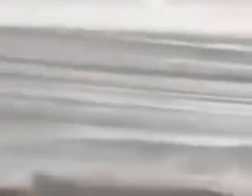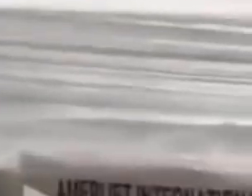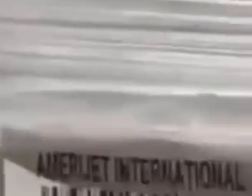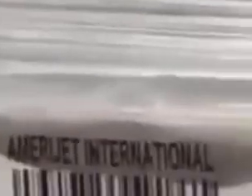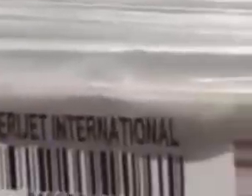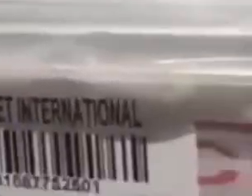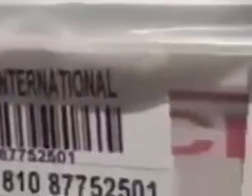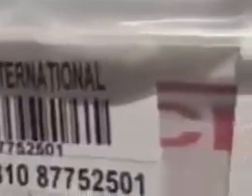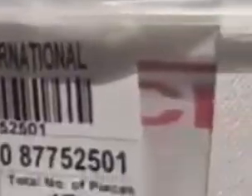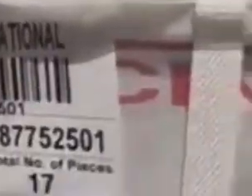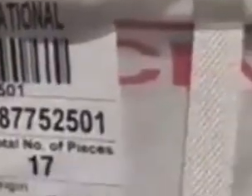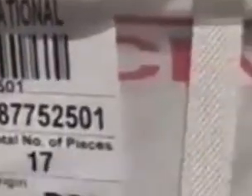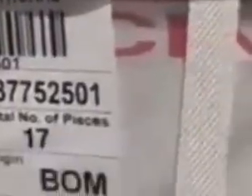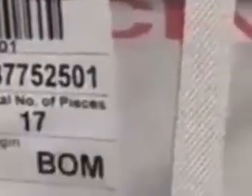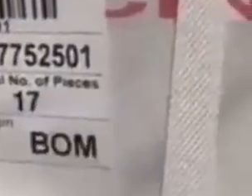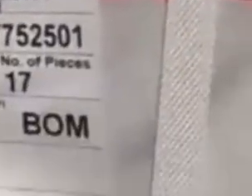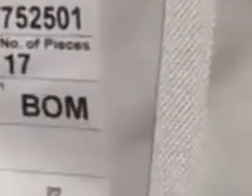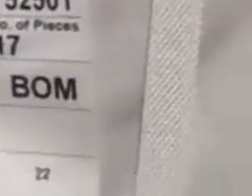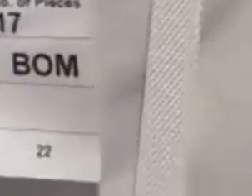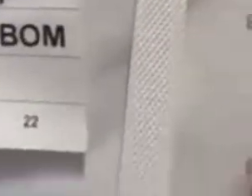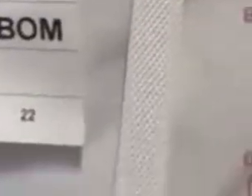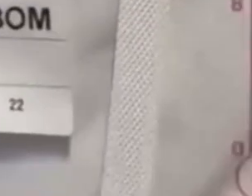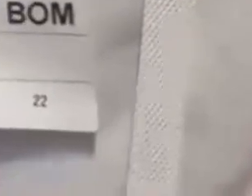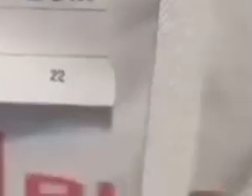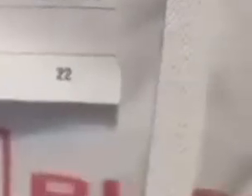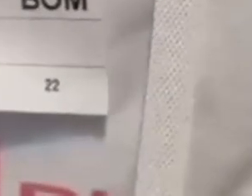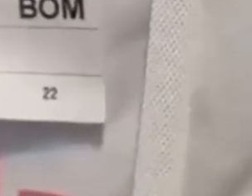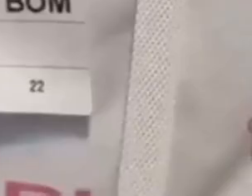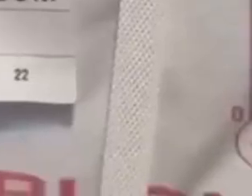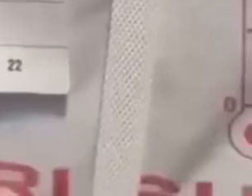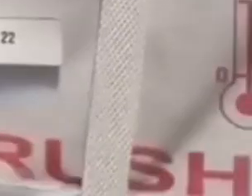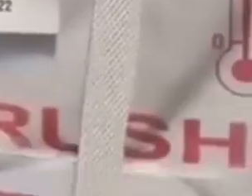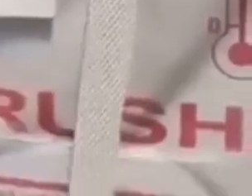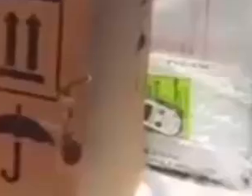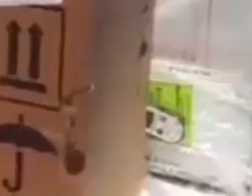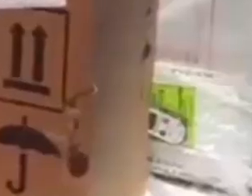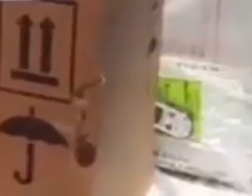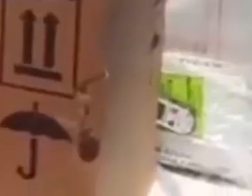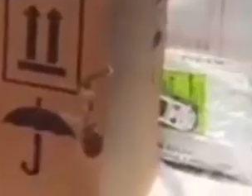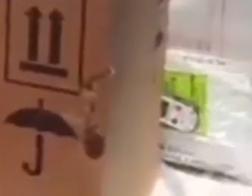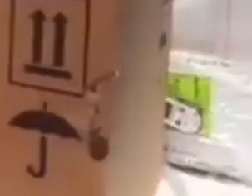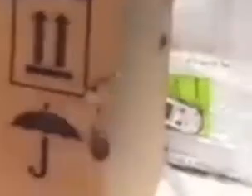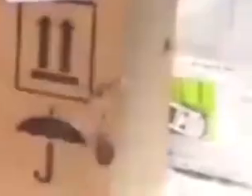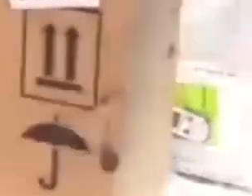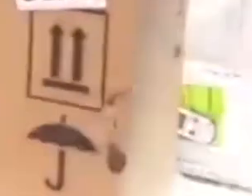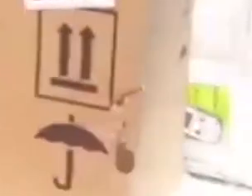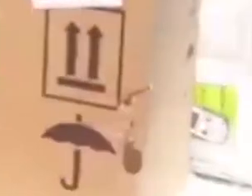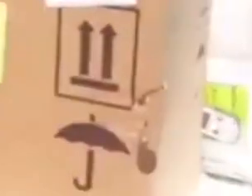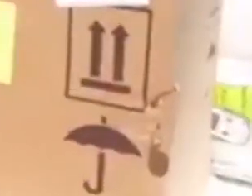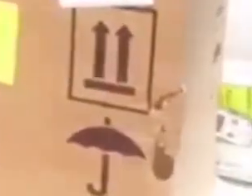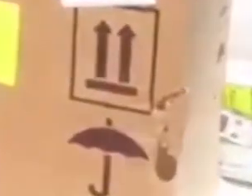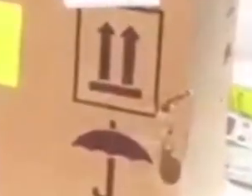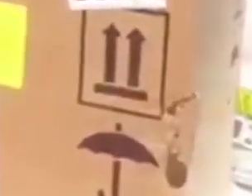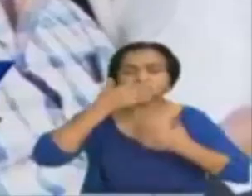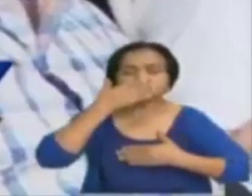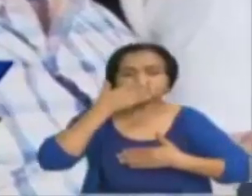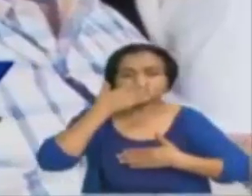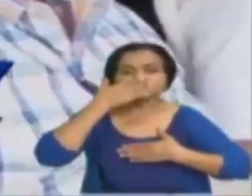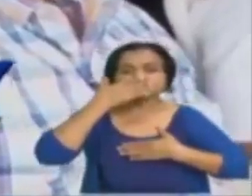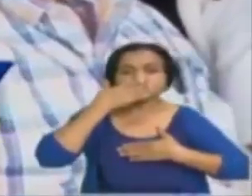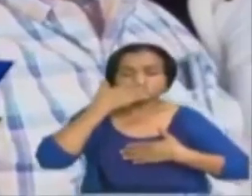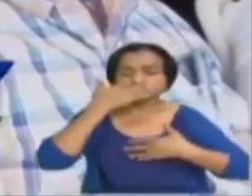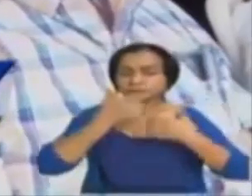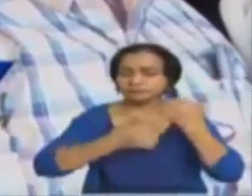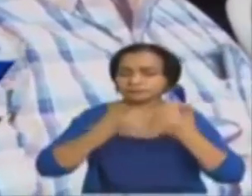mañana. Malpaisillo, Centro de Salud del Territorio de Malpaisillo, a las 1 de la tarde. Que es Alhuaque, 8 de la